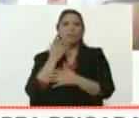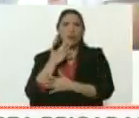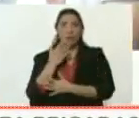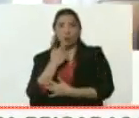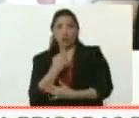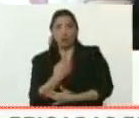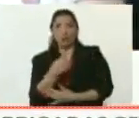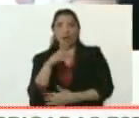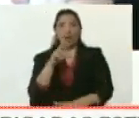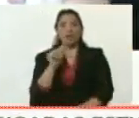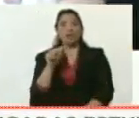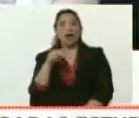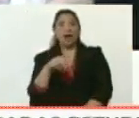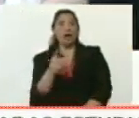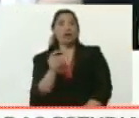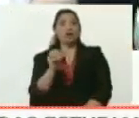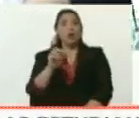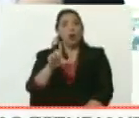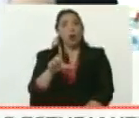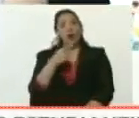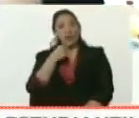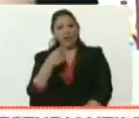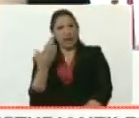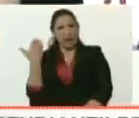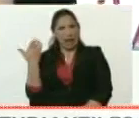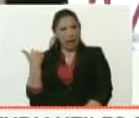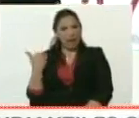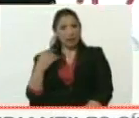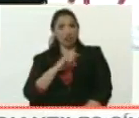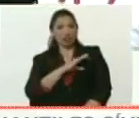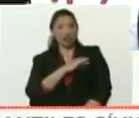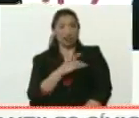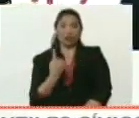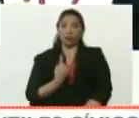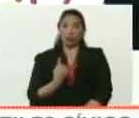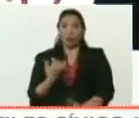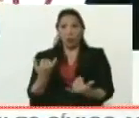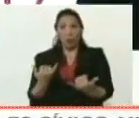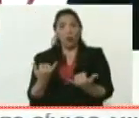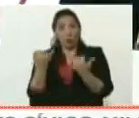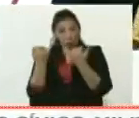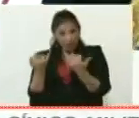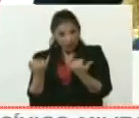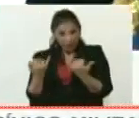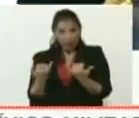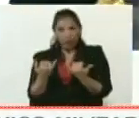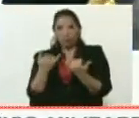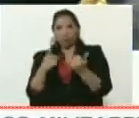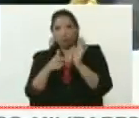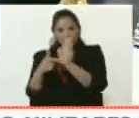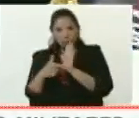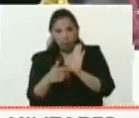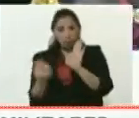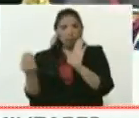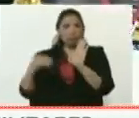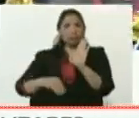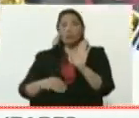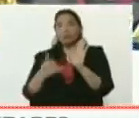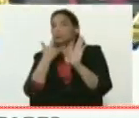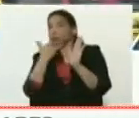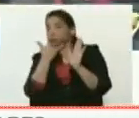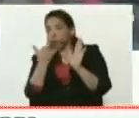Rander, en Chile, no solo ahora porque es el ejemplo más reciente, pero hace 4 años cuando